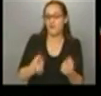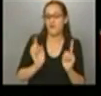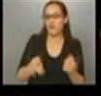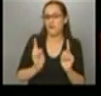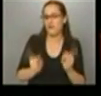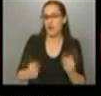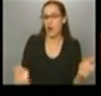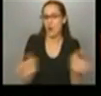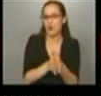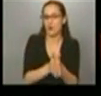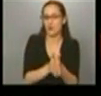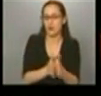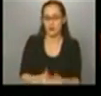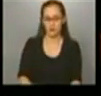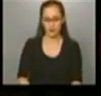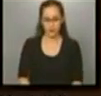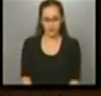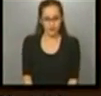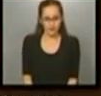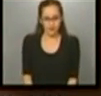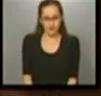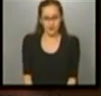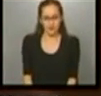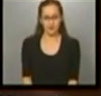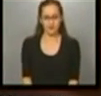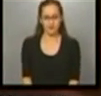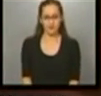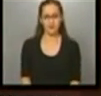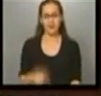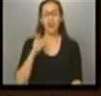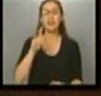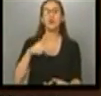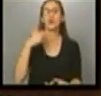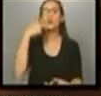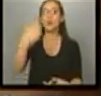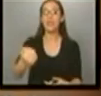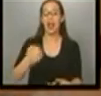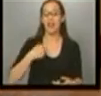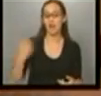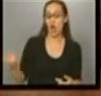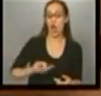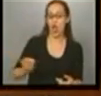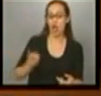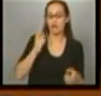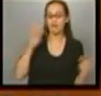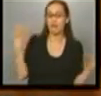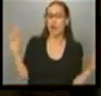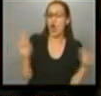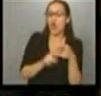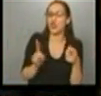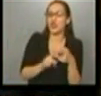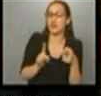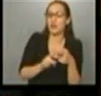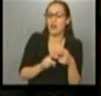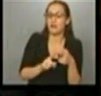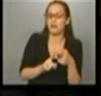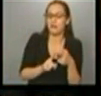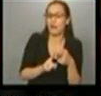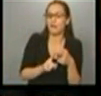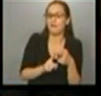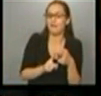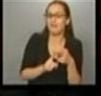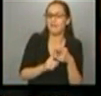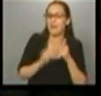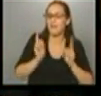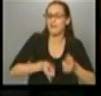Una anécdota de conexión en otro plano que Gustavo Yankelevich hizo pública por primera vez sin evitar volver a